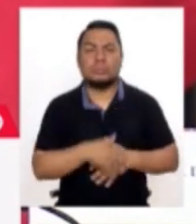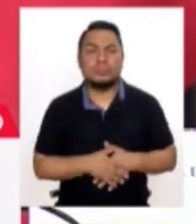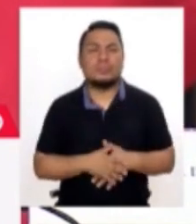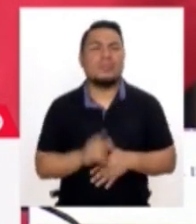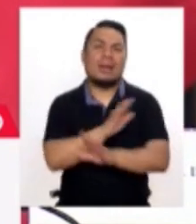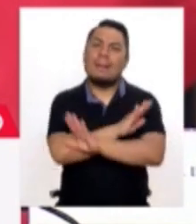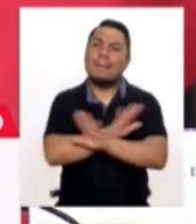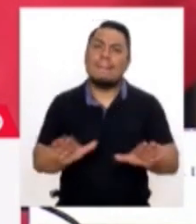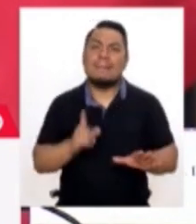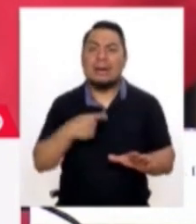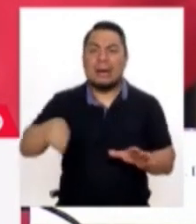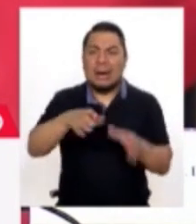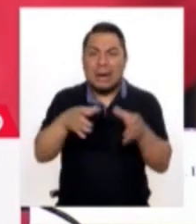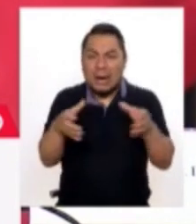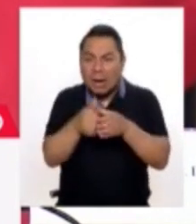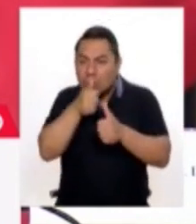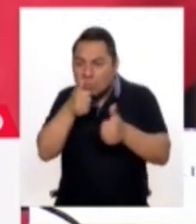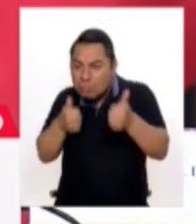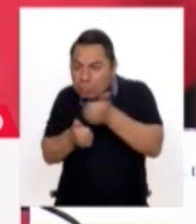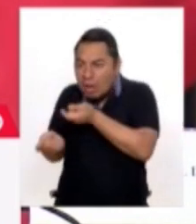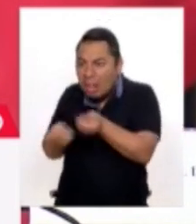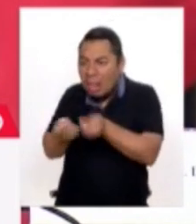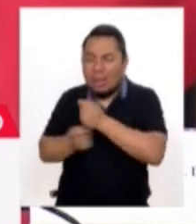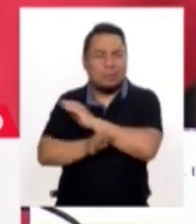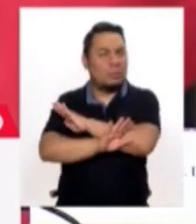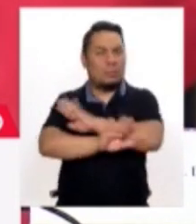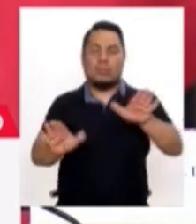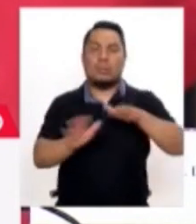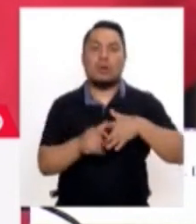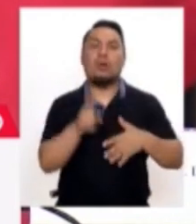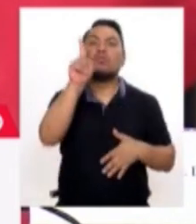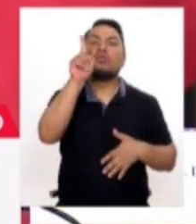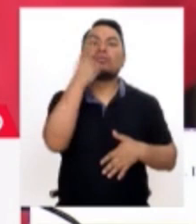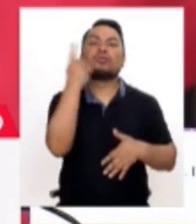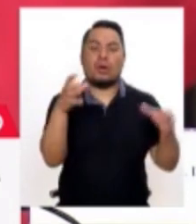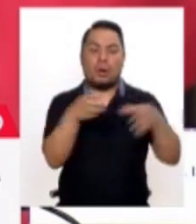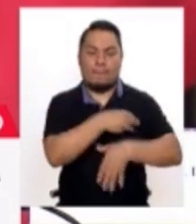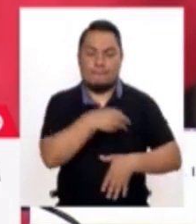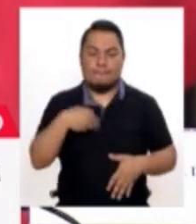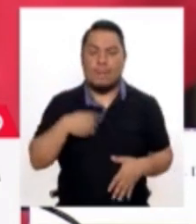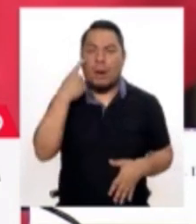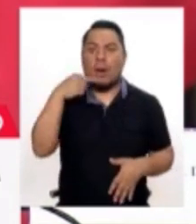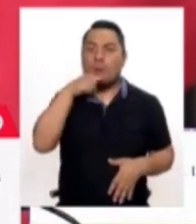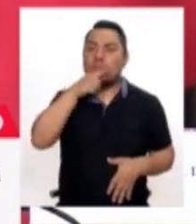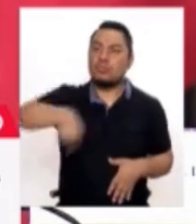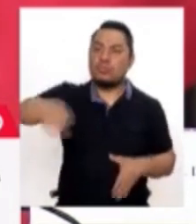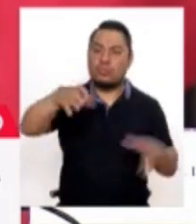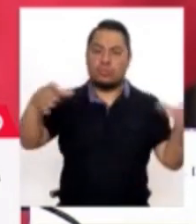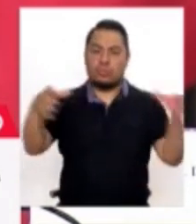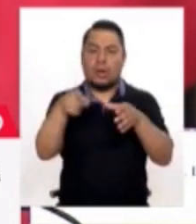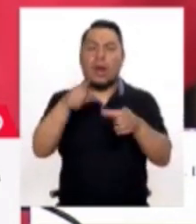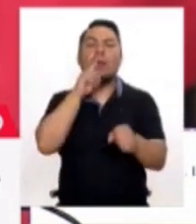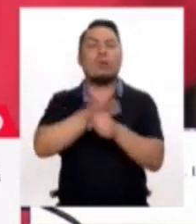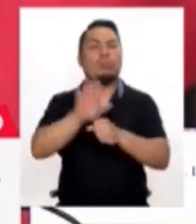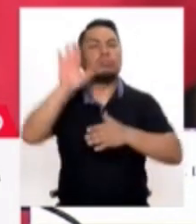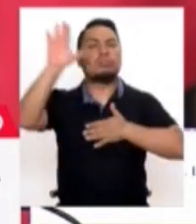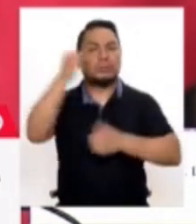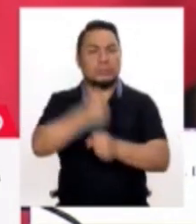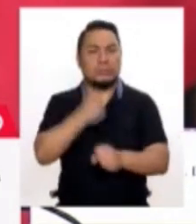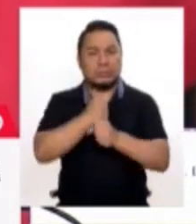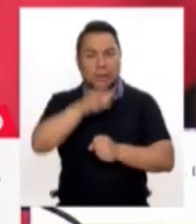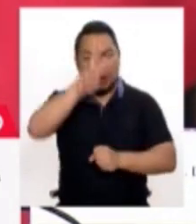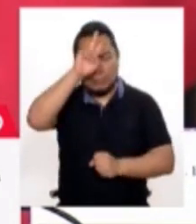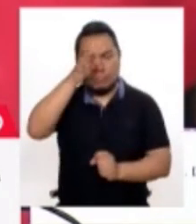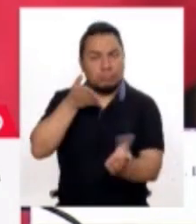No más gabinetes en la sombra. Tenemos un solo gabinete de ministras y ministros de Estado comprometidos con el